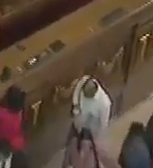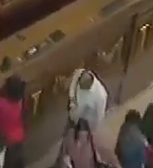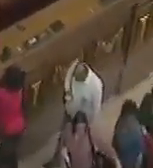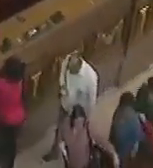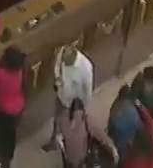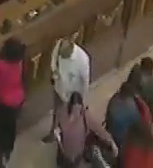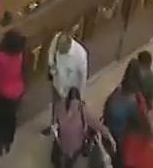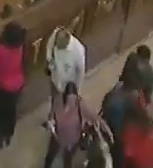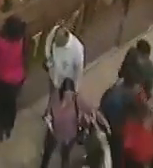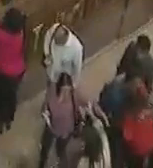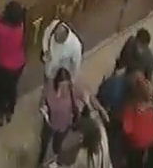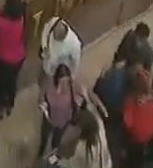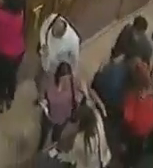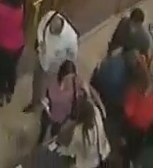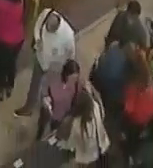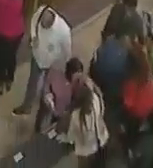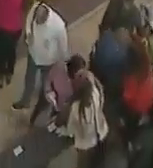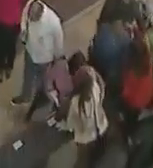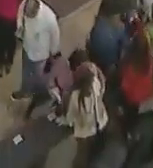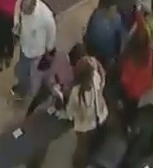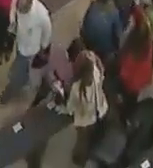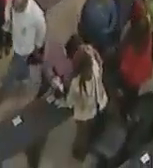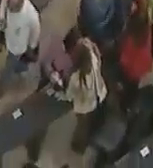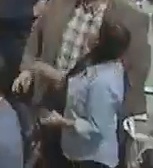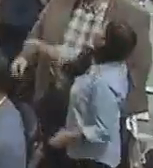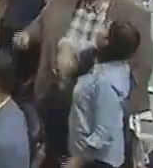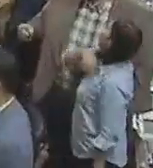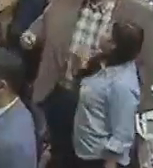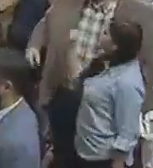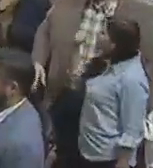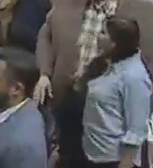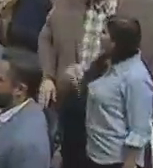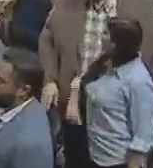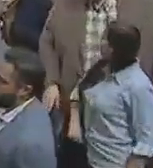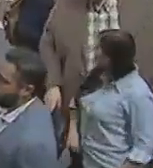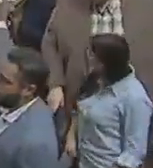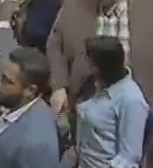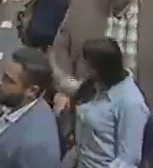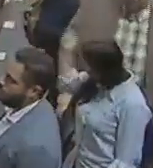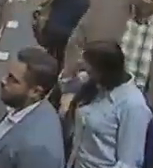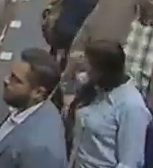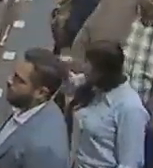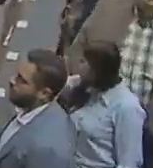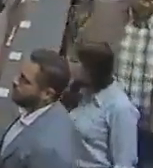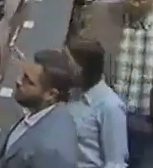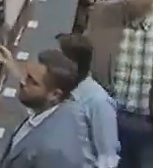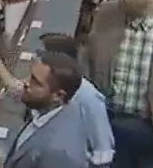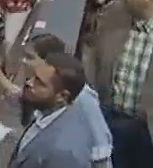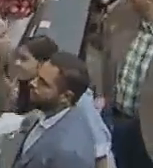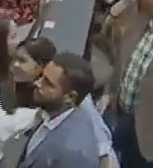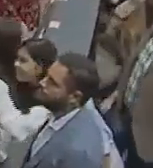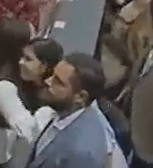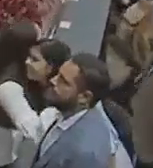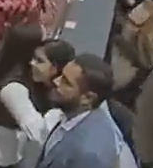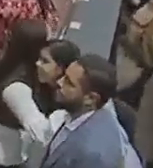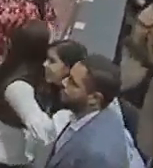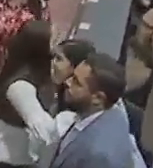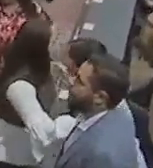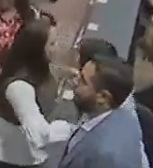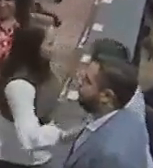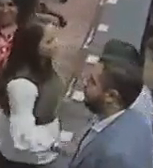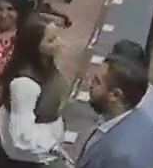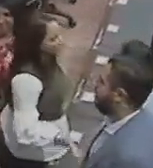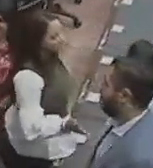el 97 aniversario del natalicio de Argelia Laya, tomaron la palabra la diputada